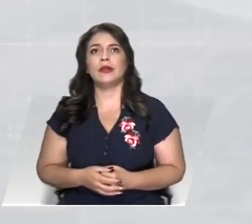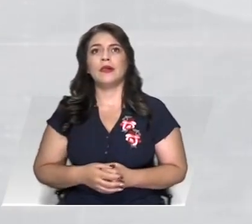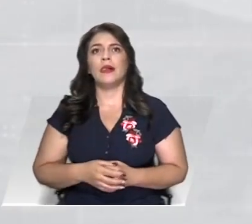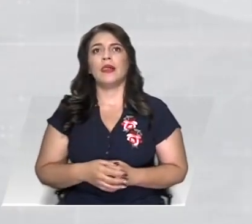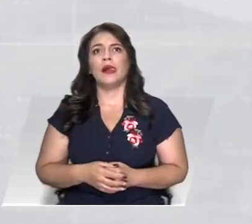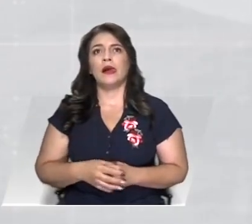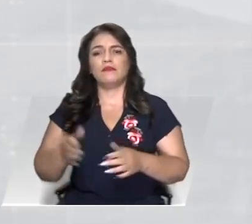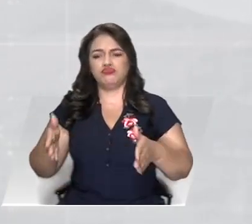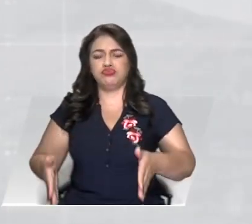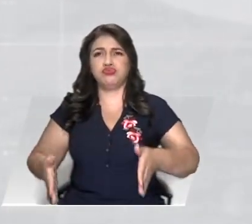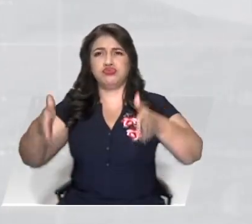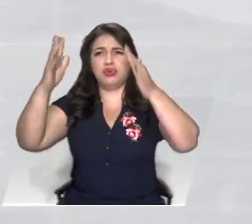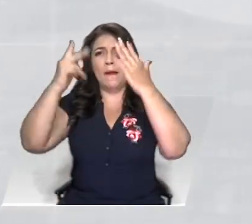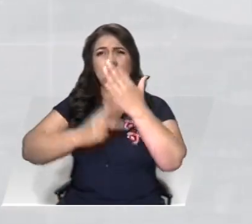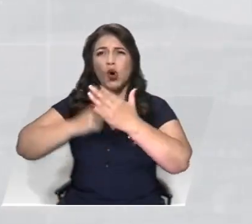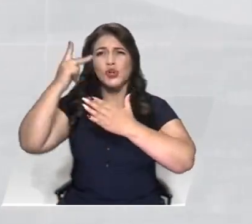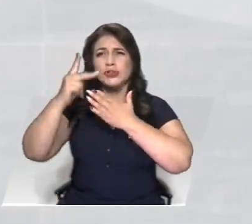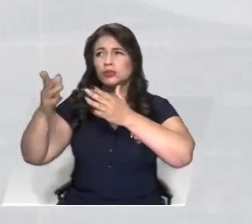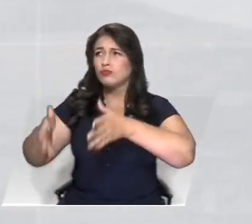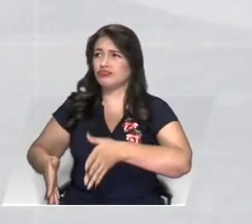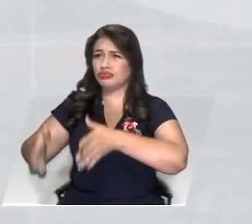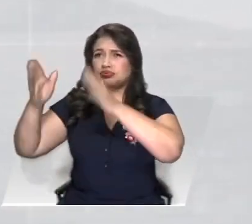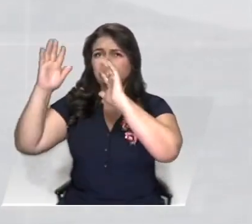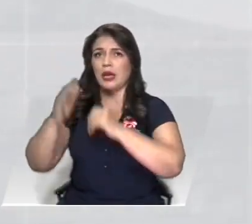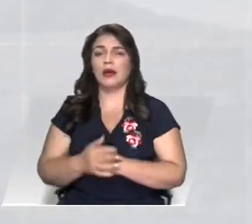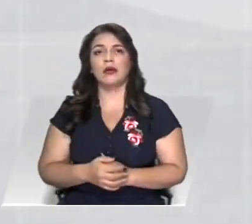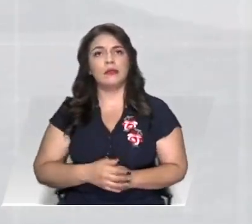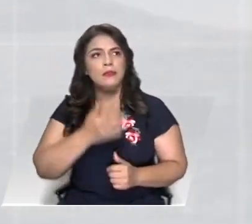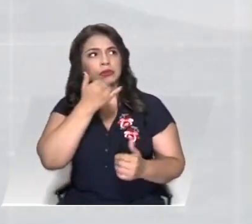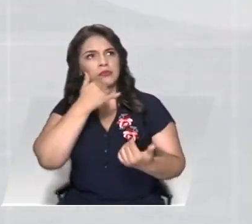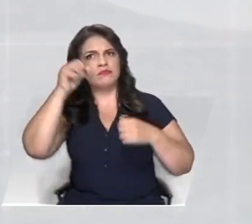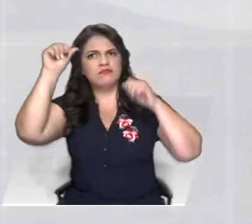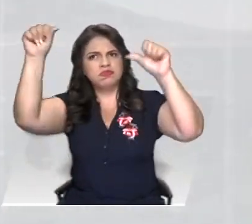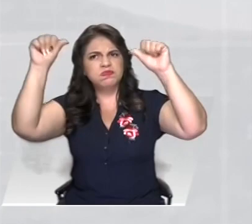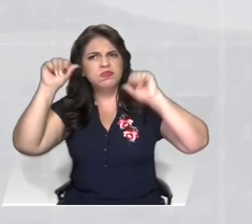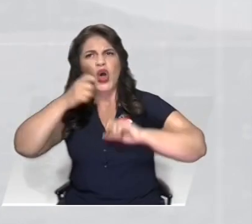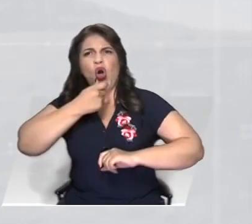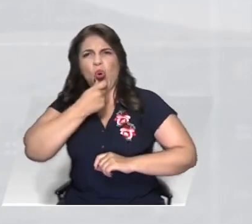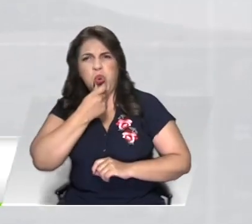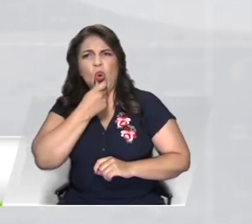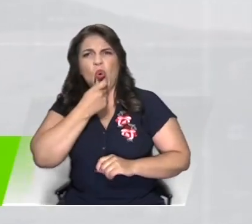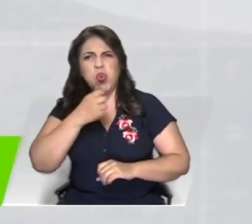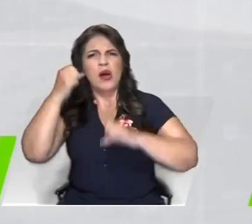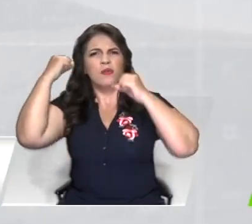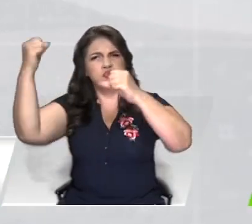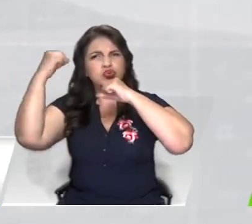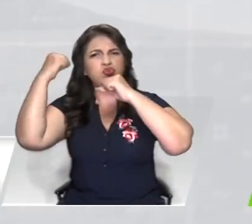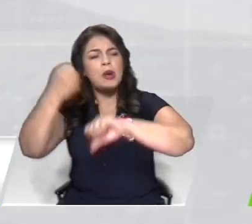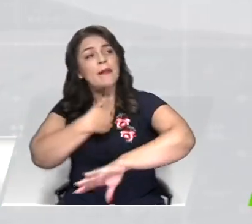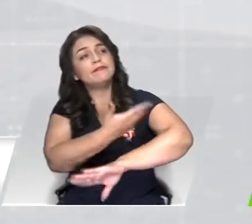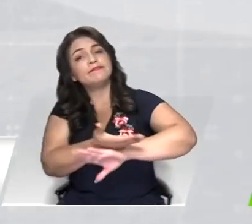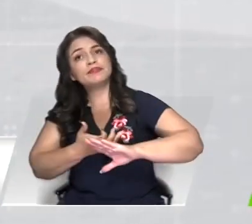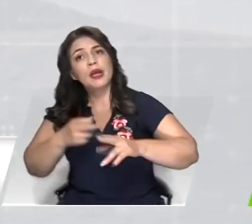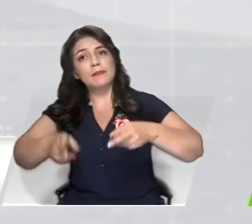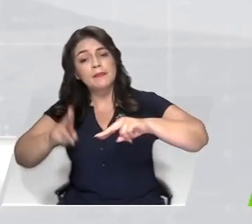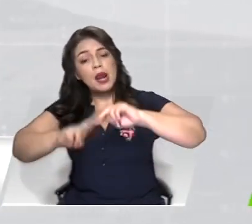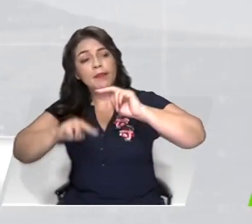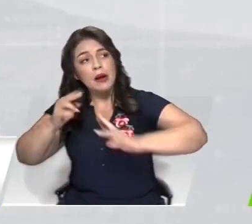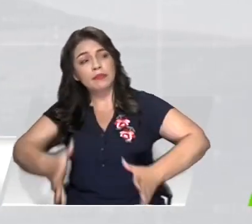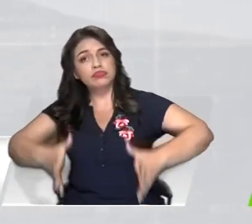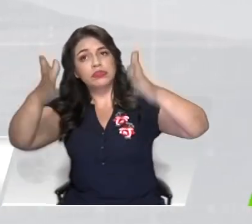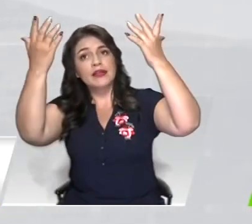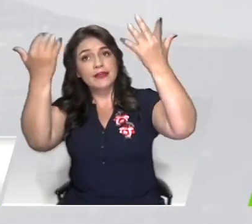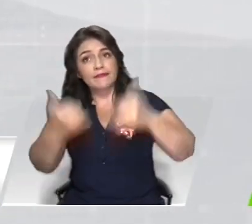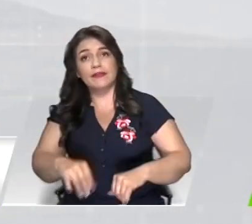la constructora. Las personas afectadas reclamaron con pancartas y pitos las escrituras y la terminación del proyecto